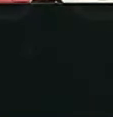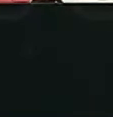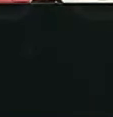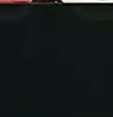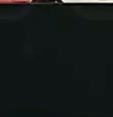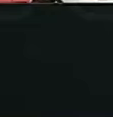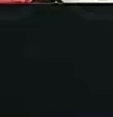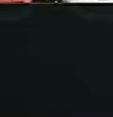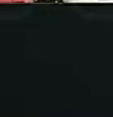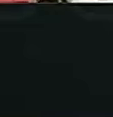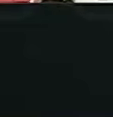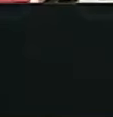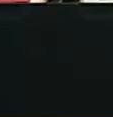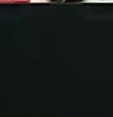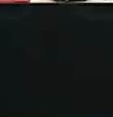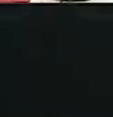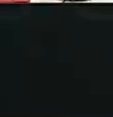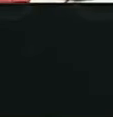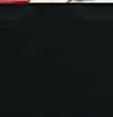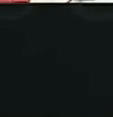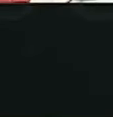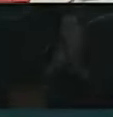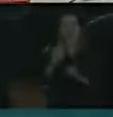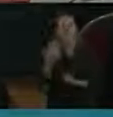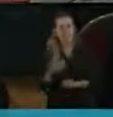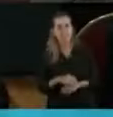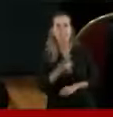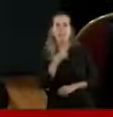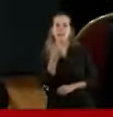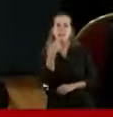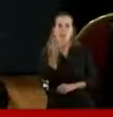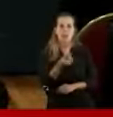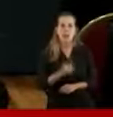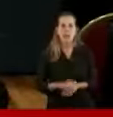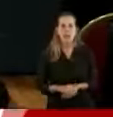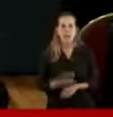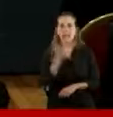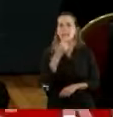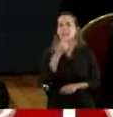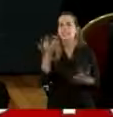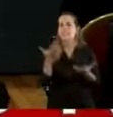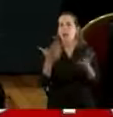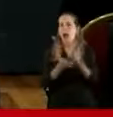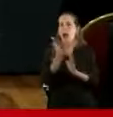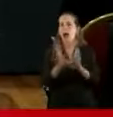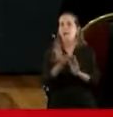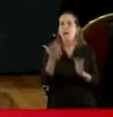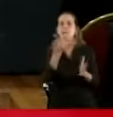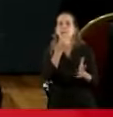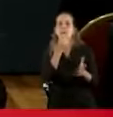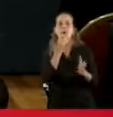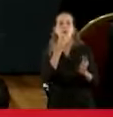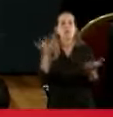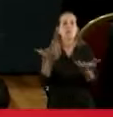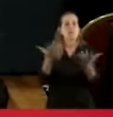Gobernador, soy Fernando Carrafielo de Cadena 3. Quería consultarle, si va a haber una